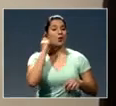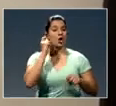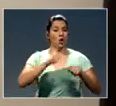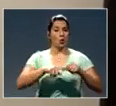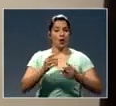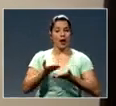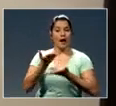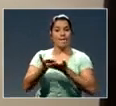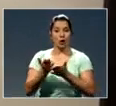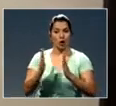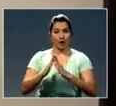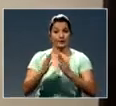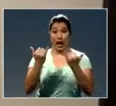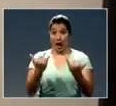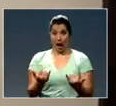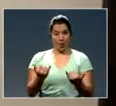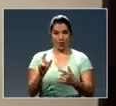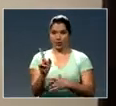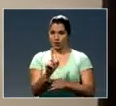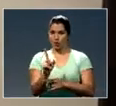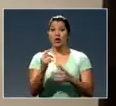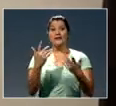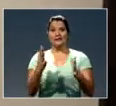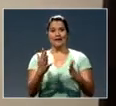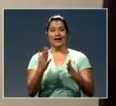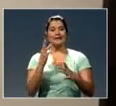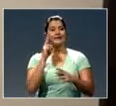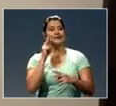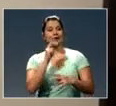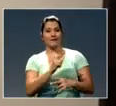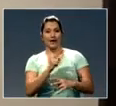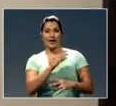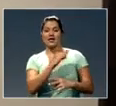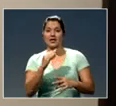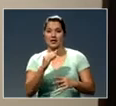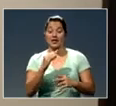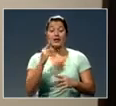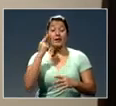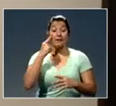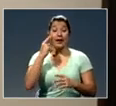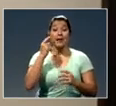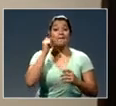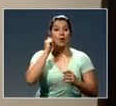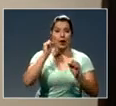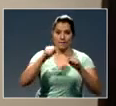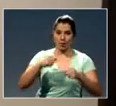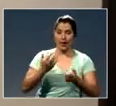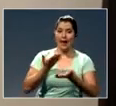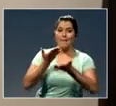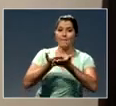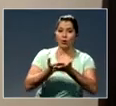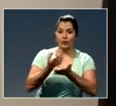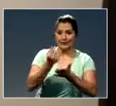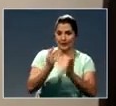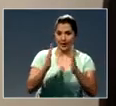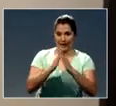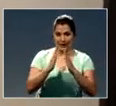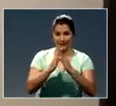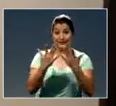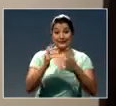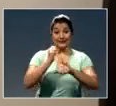nos ve y que se nos toma en cuenta para que ese aporte se haga visible y quede así en la ley de la